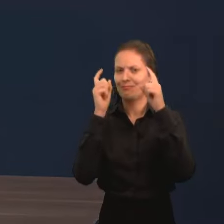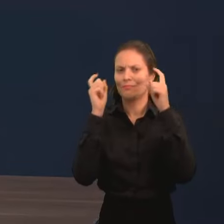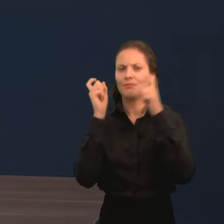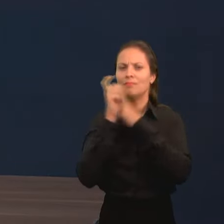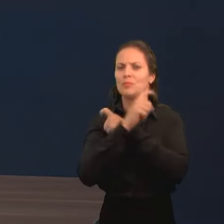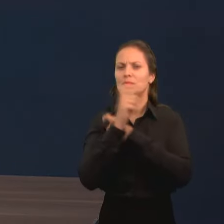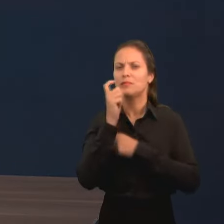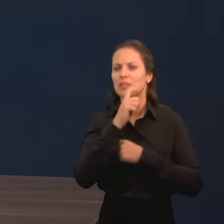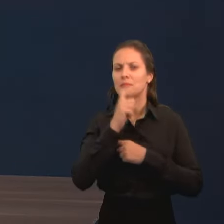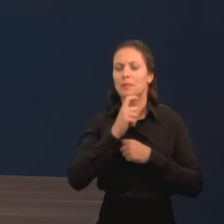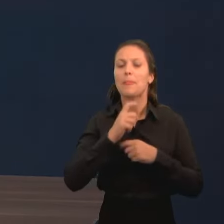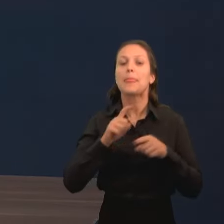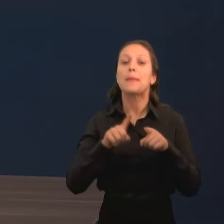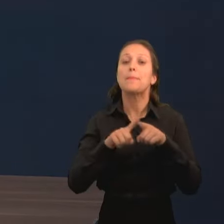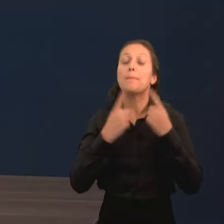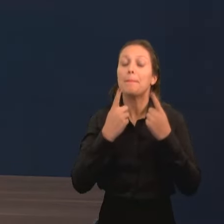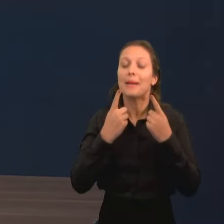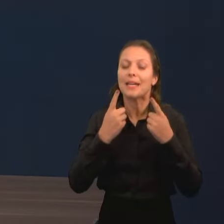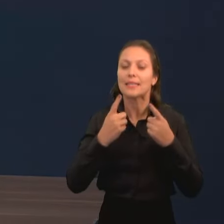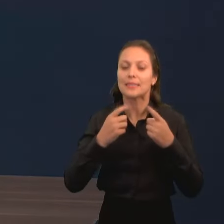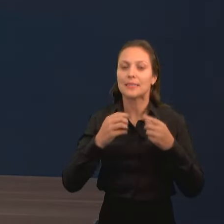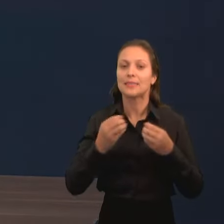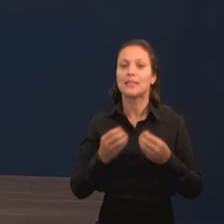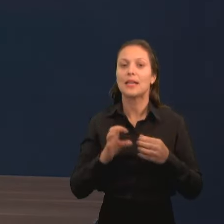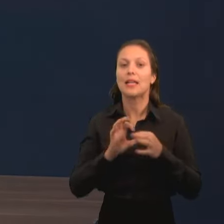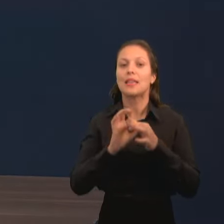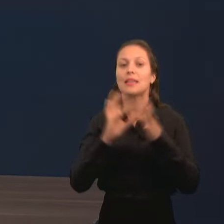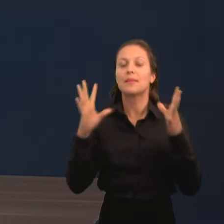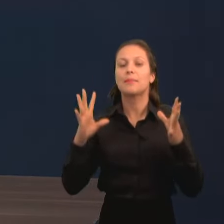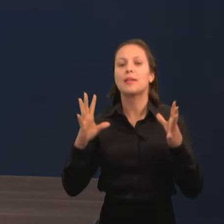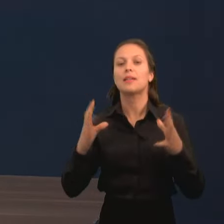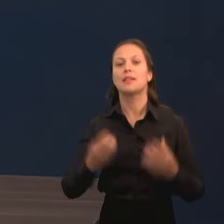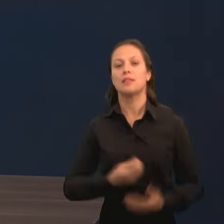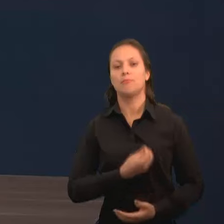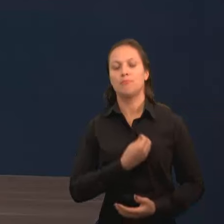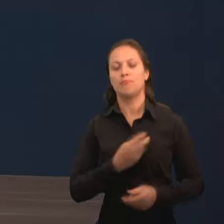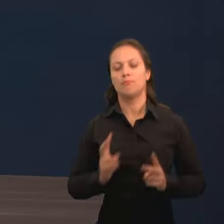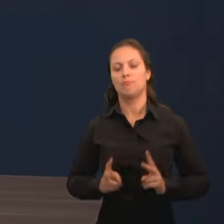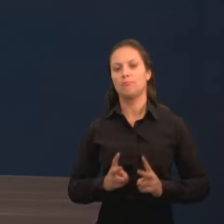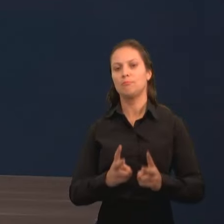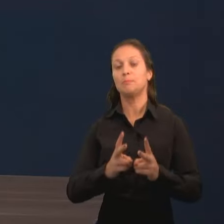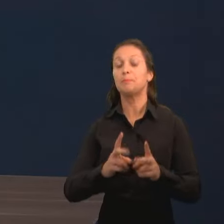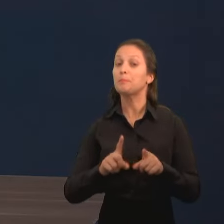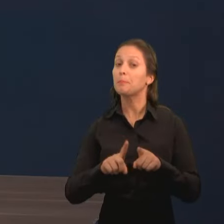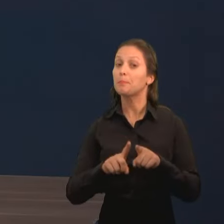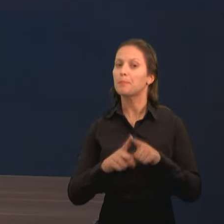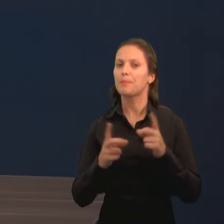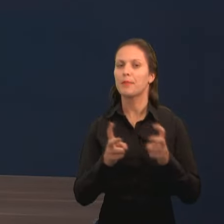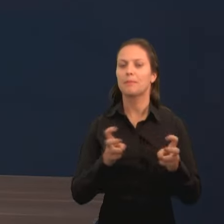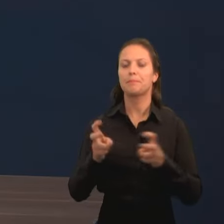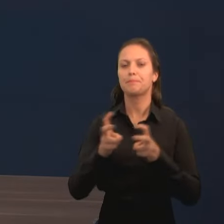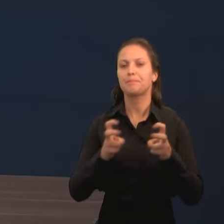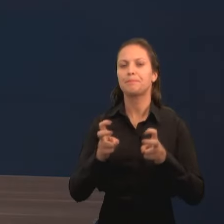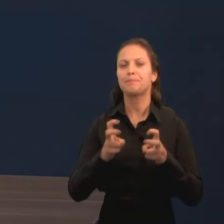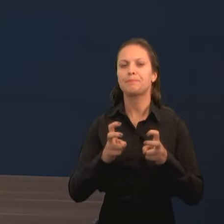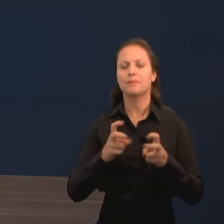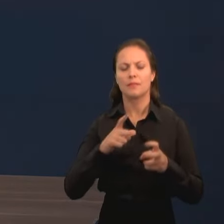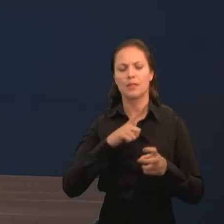no orienten, que no guíen, que no permiten la libertad. Entonces, cuando